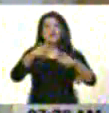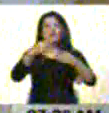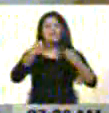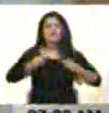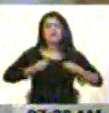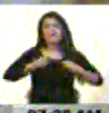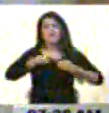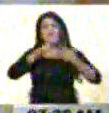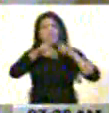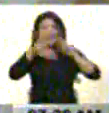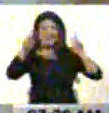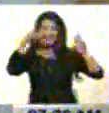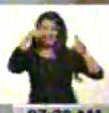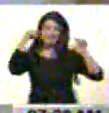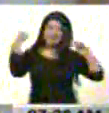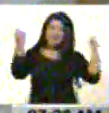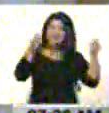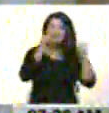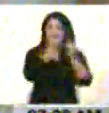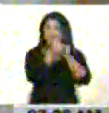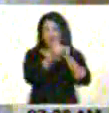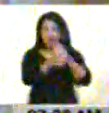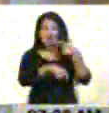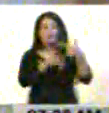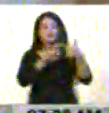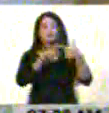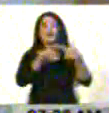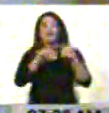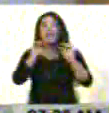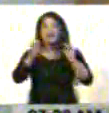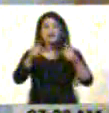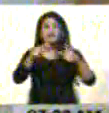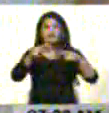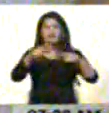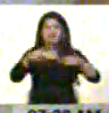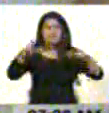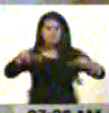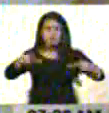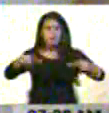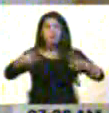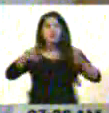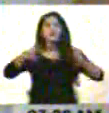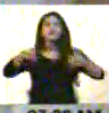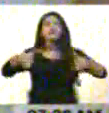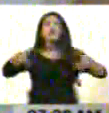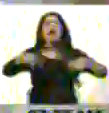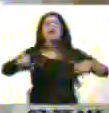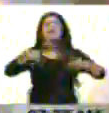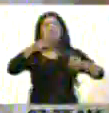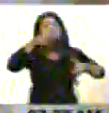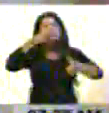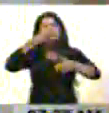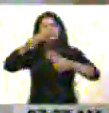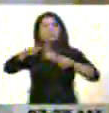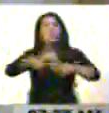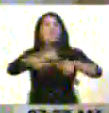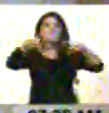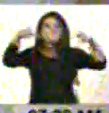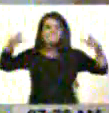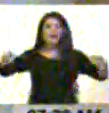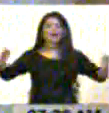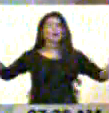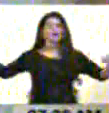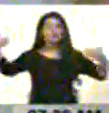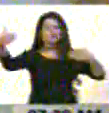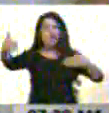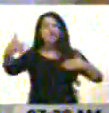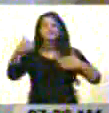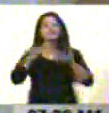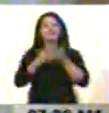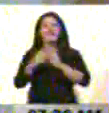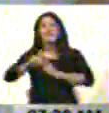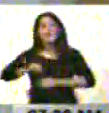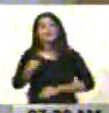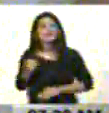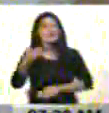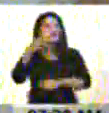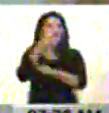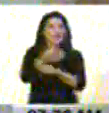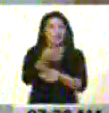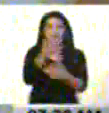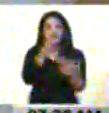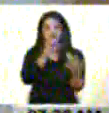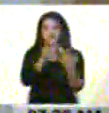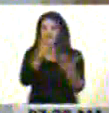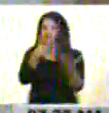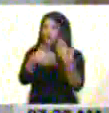activar nuevos cuadrantes de paz. ¿Qué son cuadrantes de paz? Bueno, que la policía sea más próxima, que si un delito ocurrió aquí en